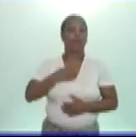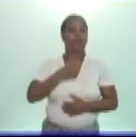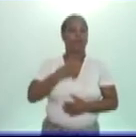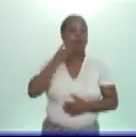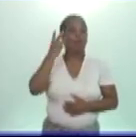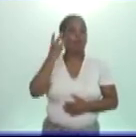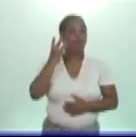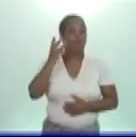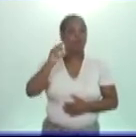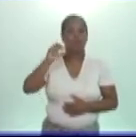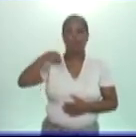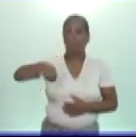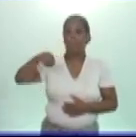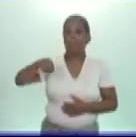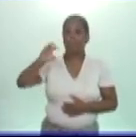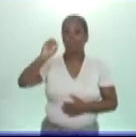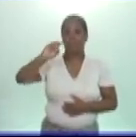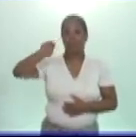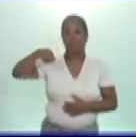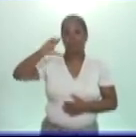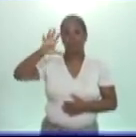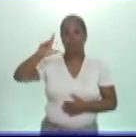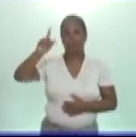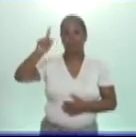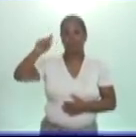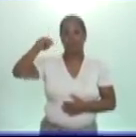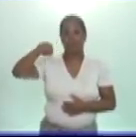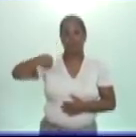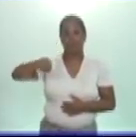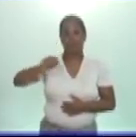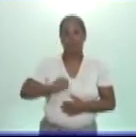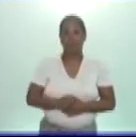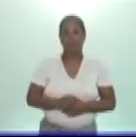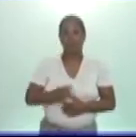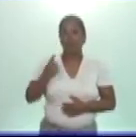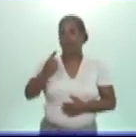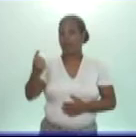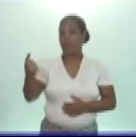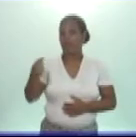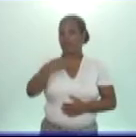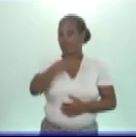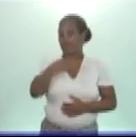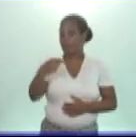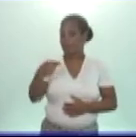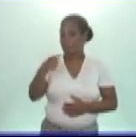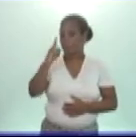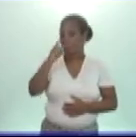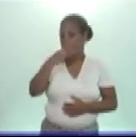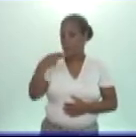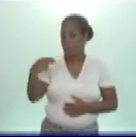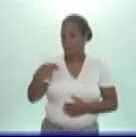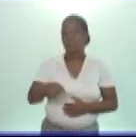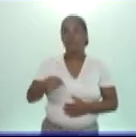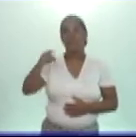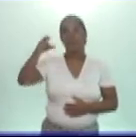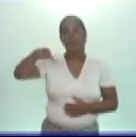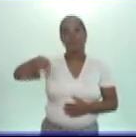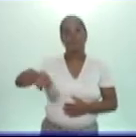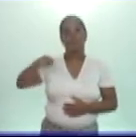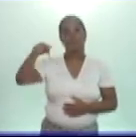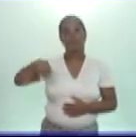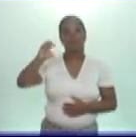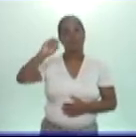0,5 kilogramos, es decir, cada una pesa medio kilogramo, y esta es de 0,2